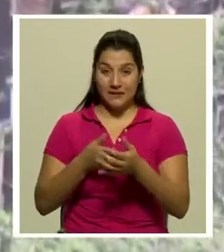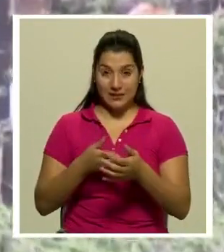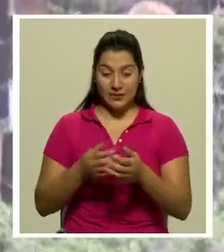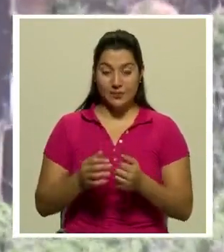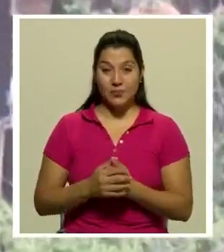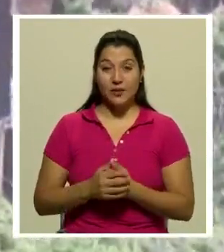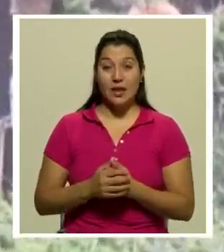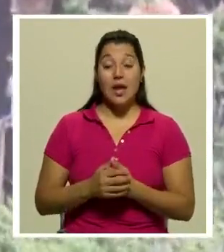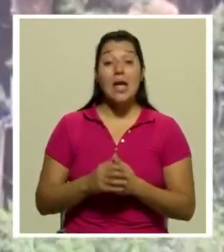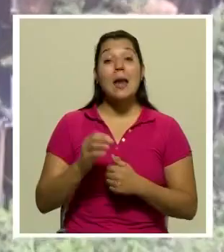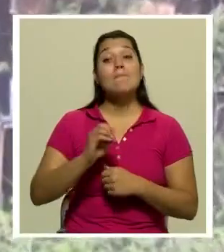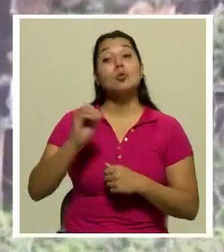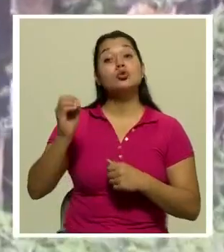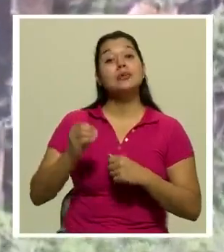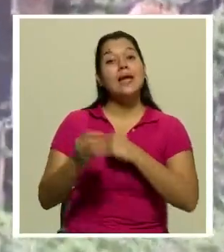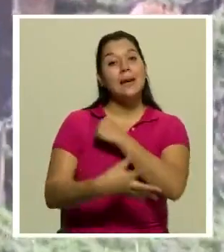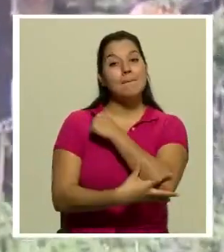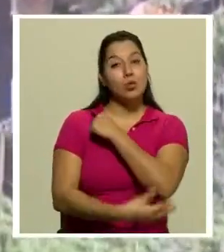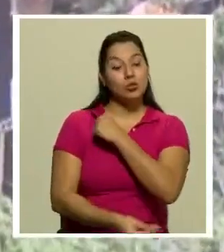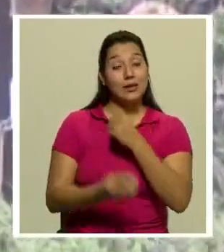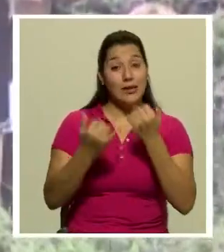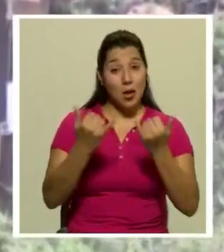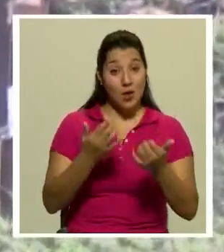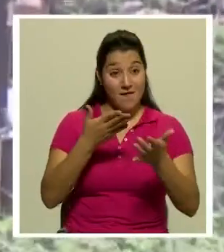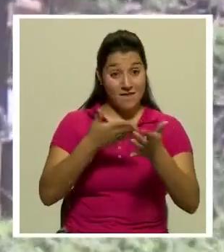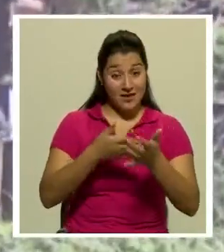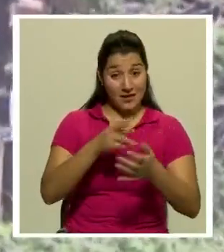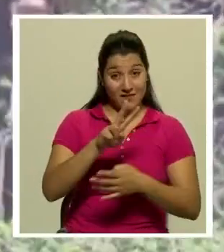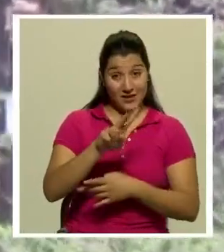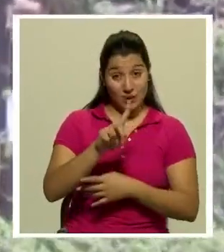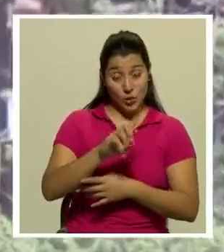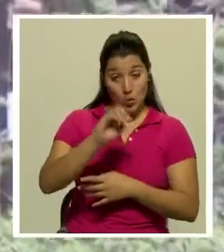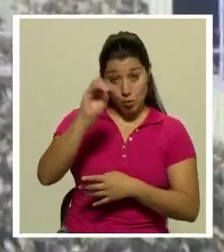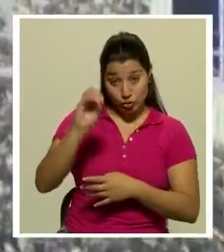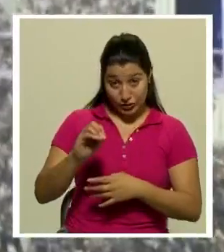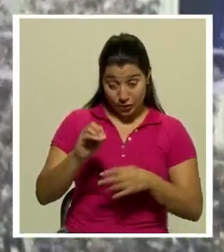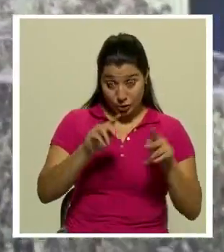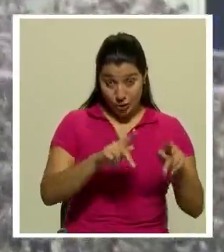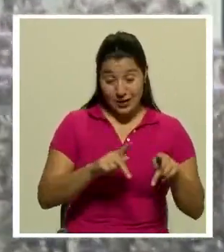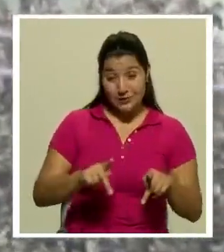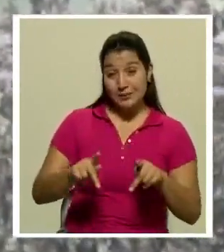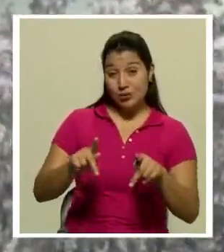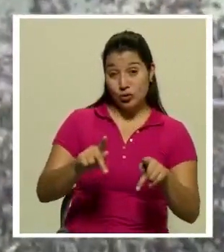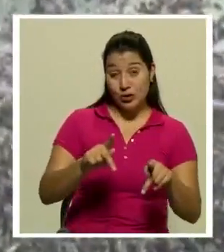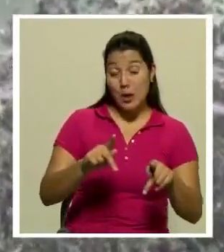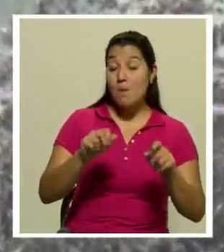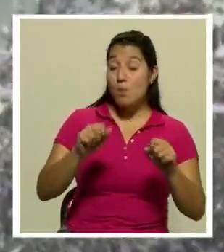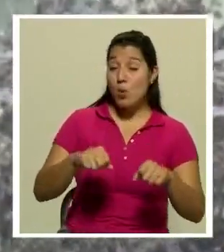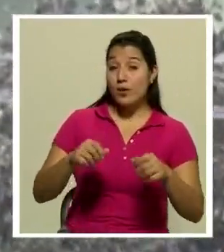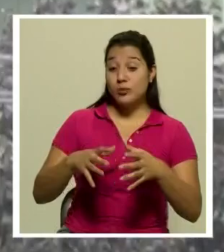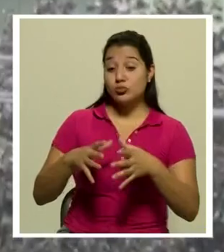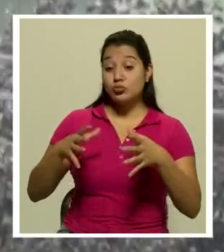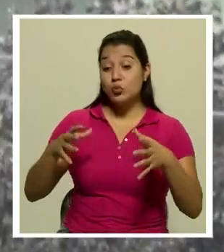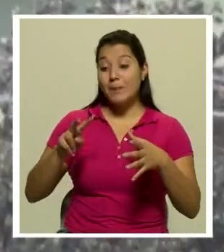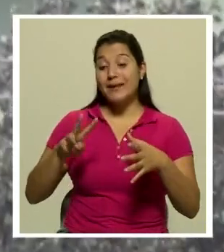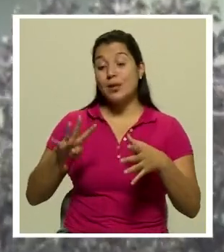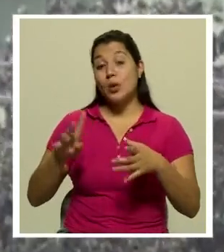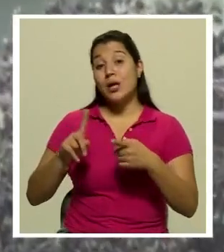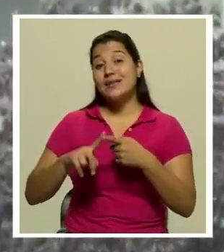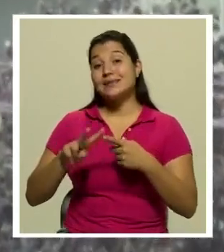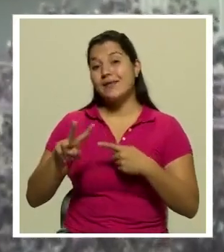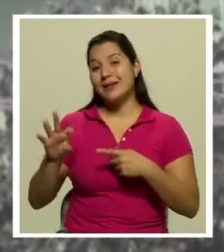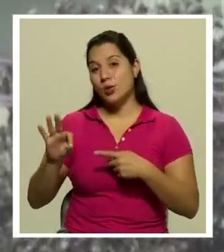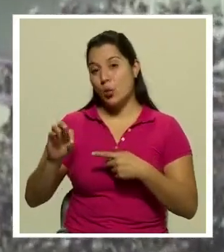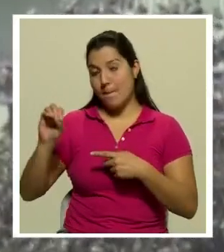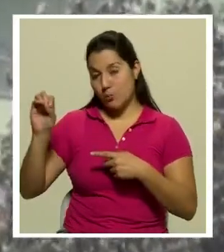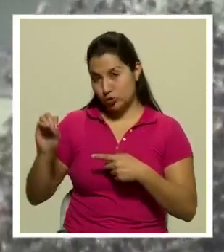pobreza que hoy aquejan al 21% de la población durante la pandemia podrían aumentar entre un 24 y un 29%.